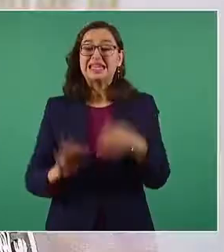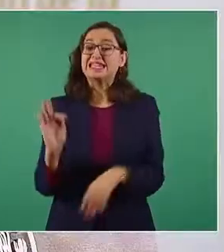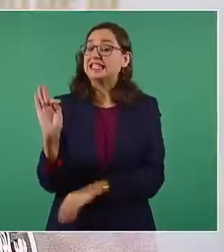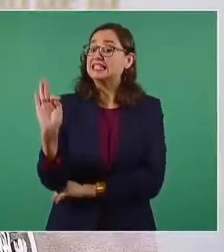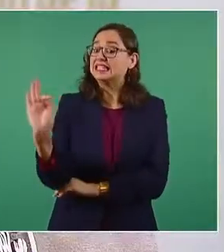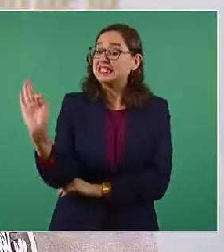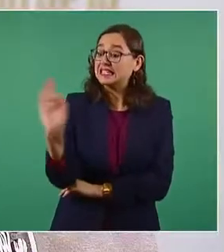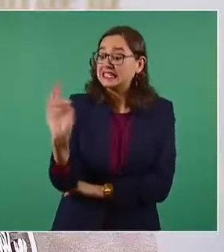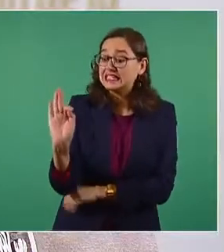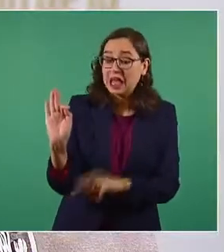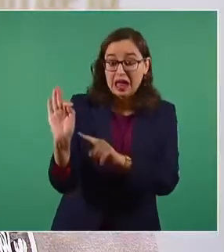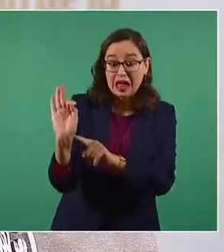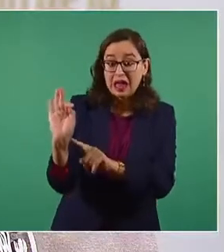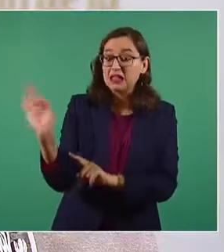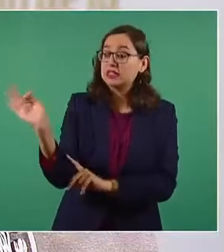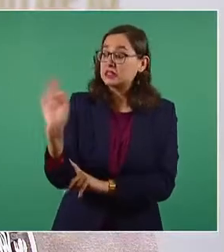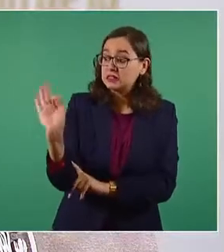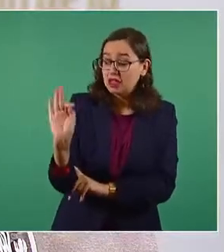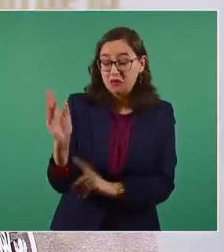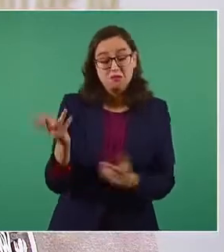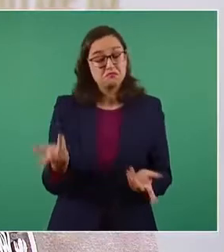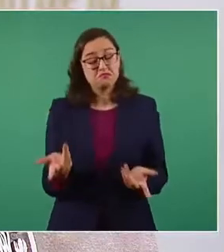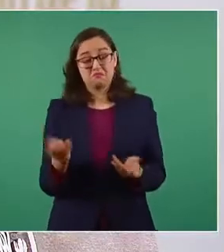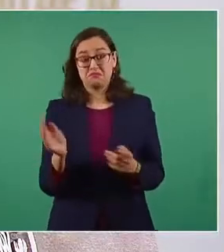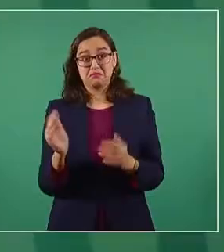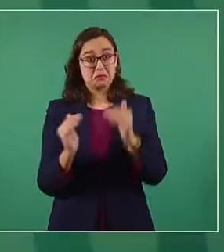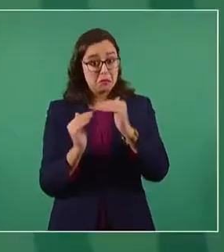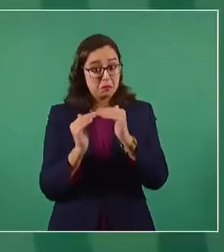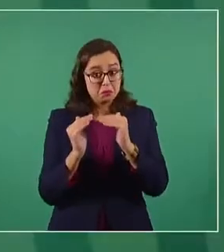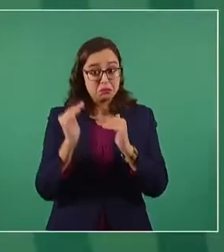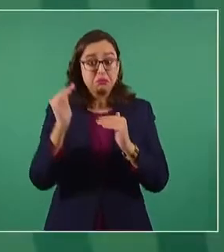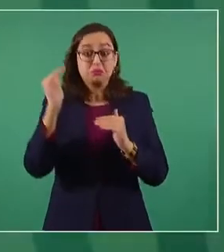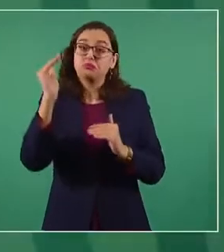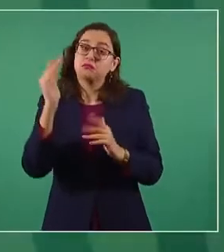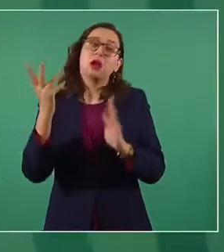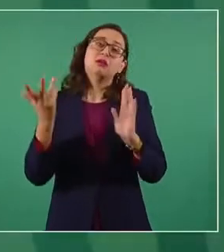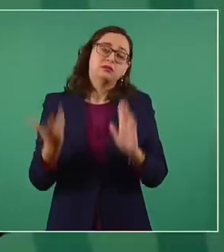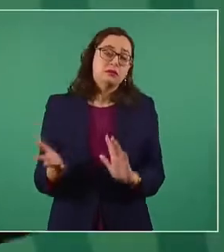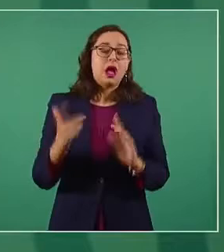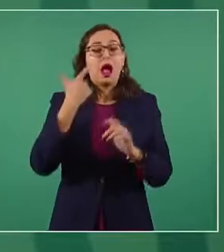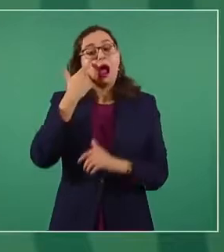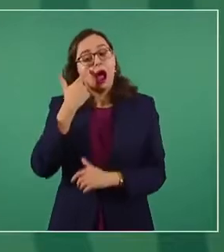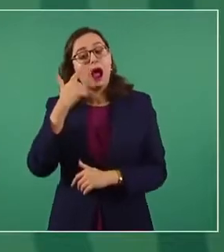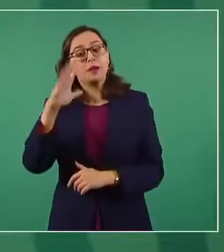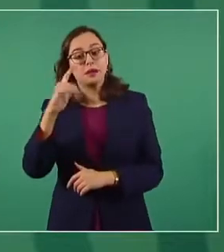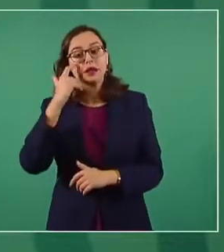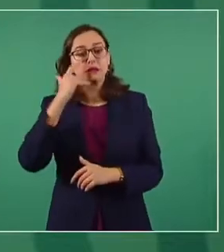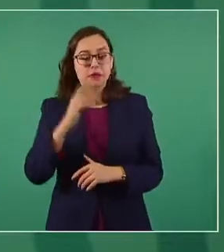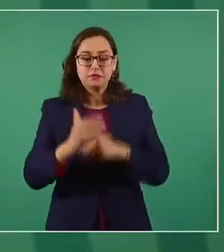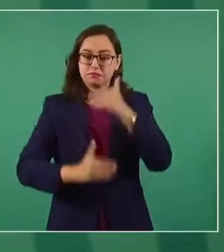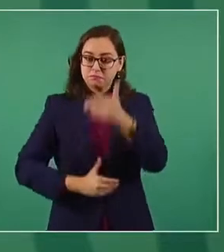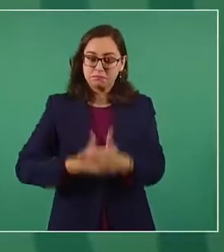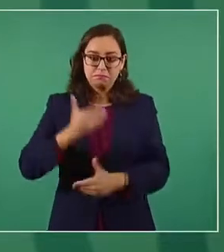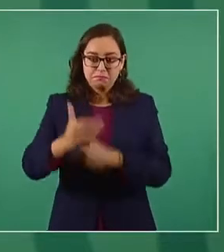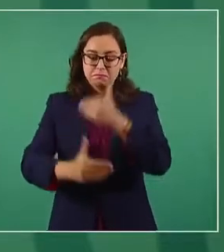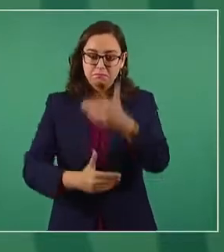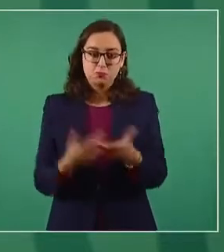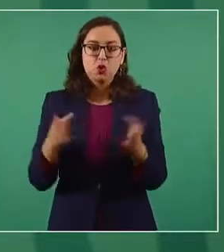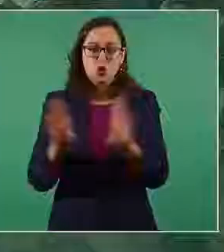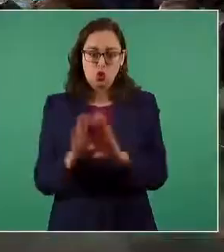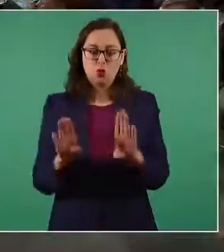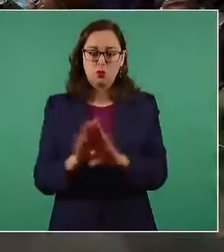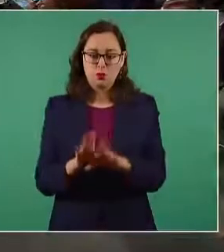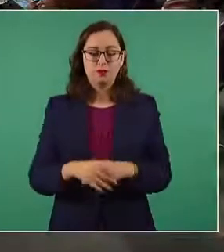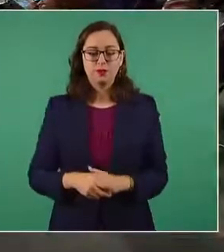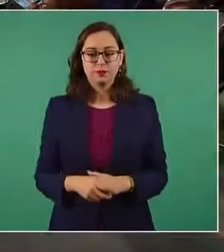posiblemente. Si esto fuera diferente, lo informaremos. Entonces, no hay que ir anticipando cosas más que ir observando lo que es posible